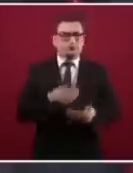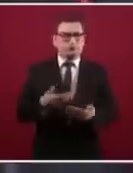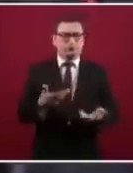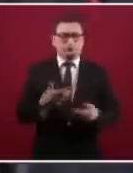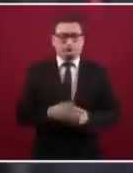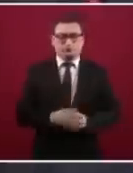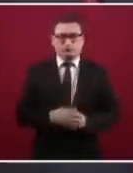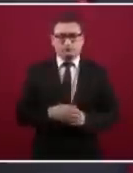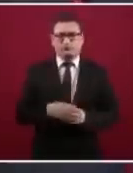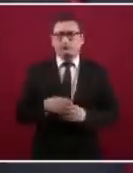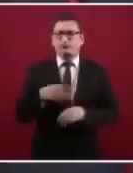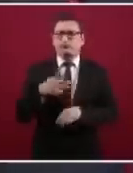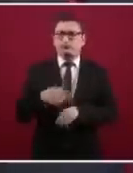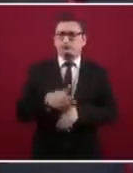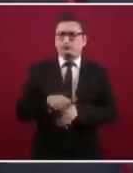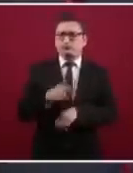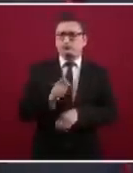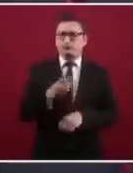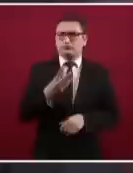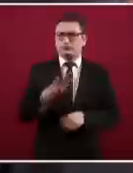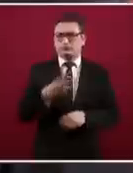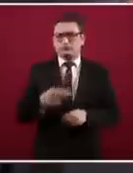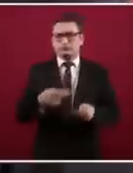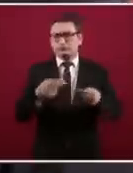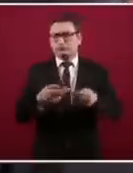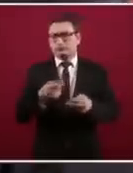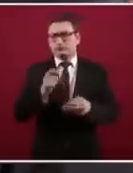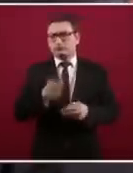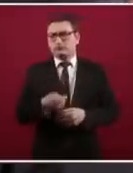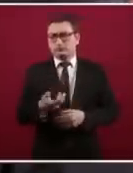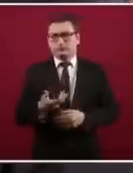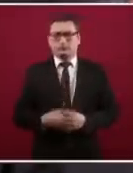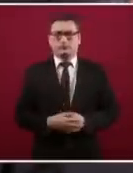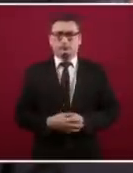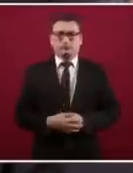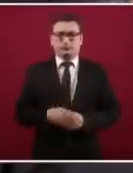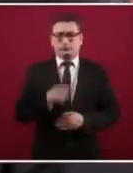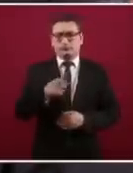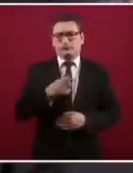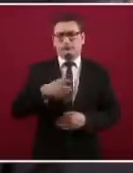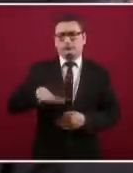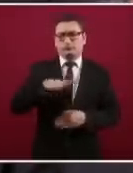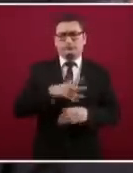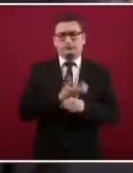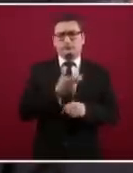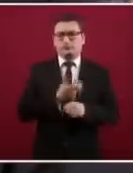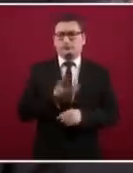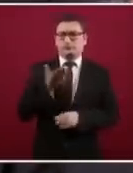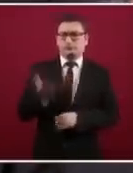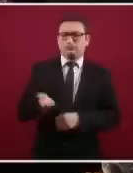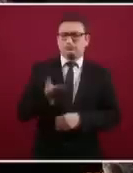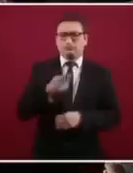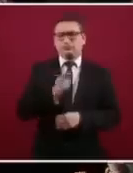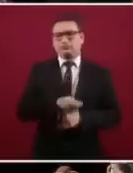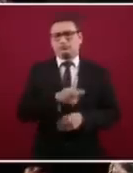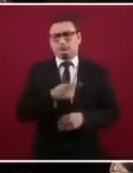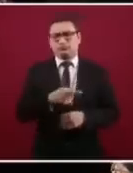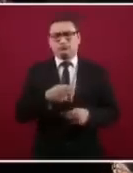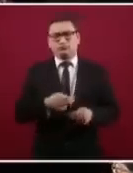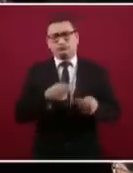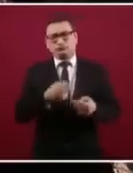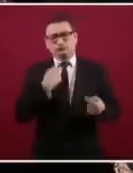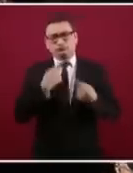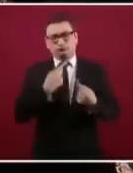el anexo 23 de estas negociaciones? ¿Qué es lo que están pidiendo los Estados Unidos? ¿Qué es lo que se está